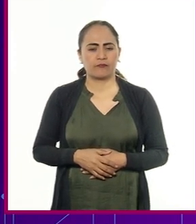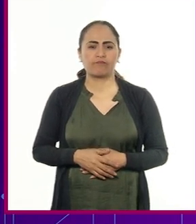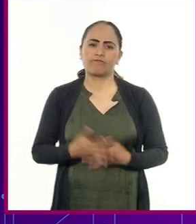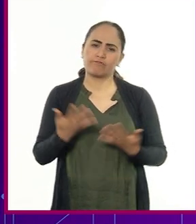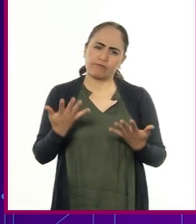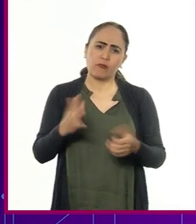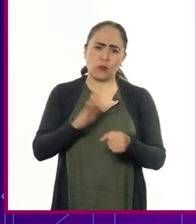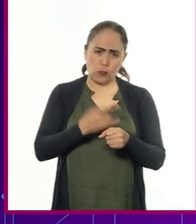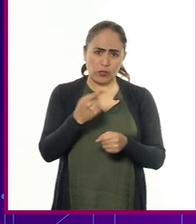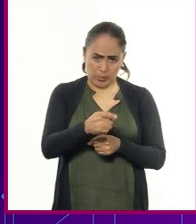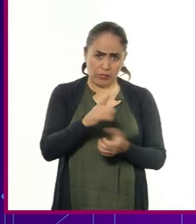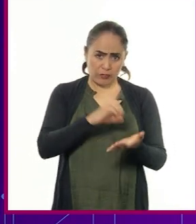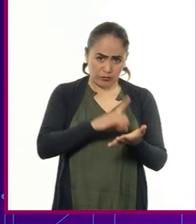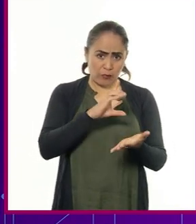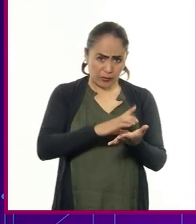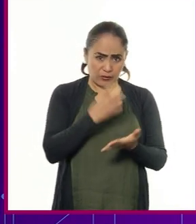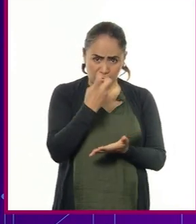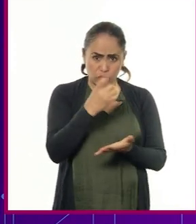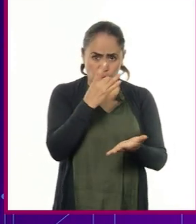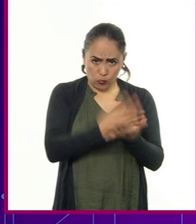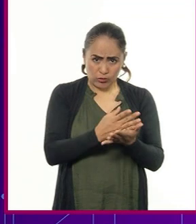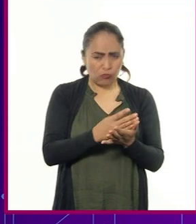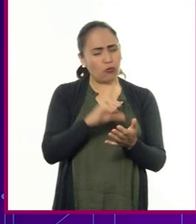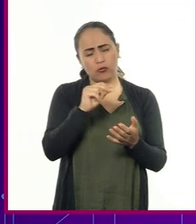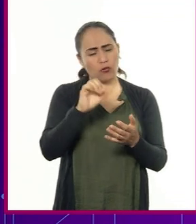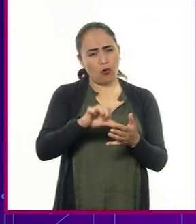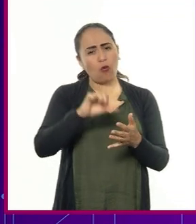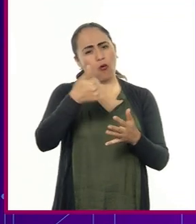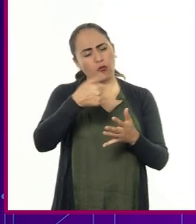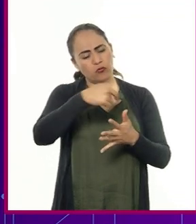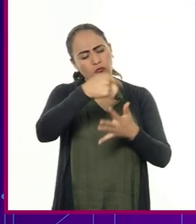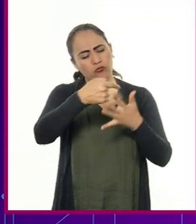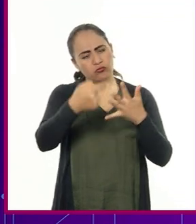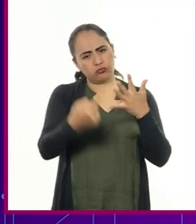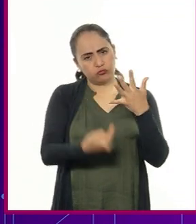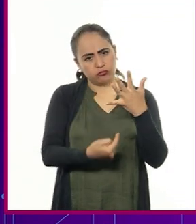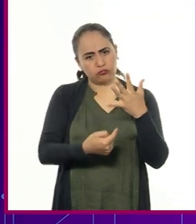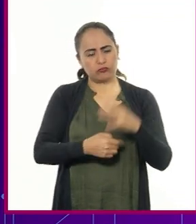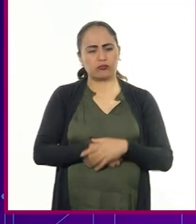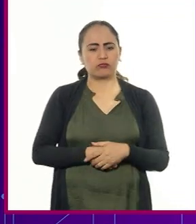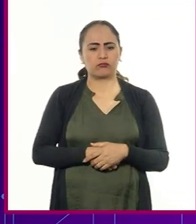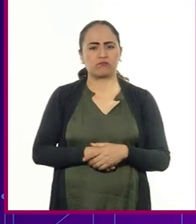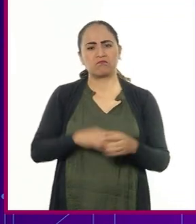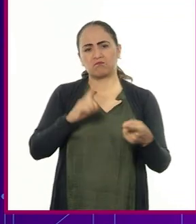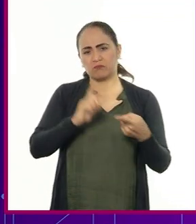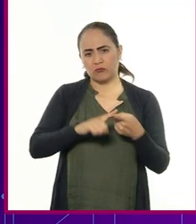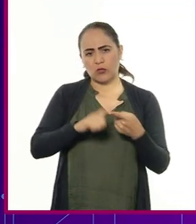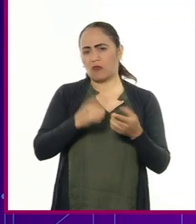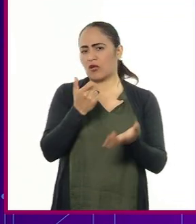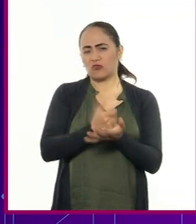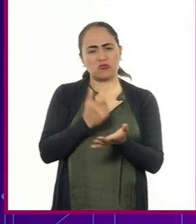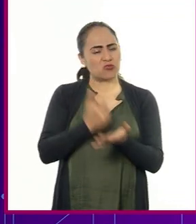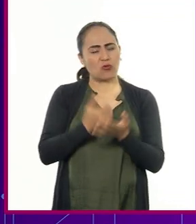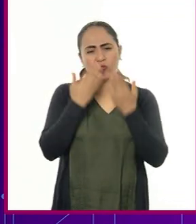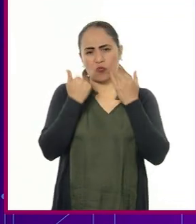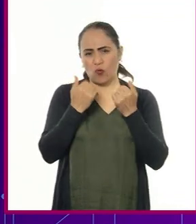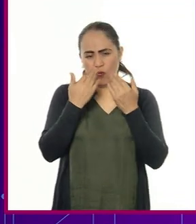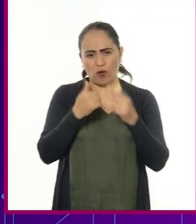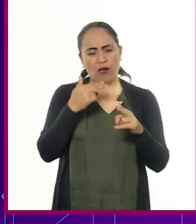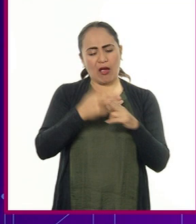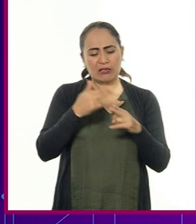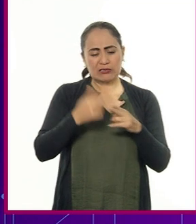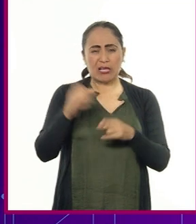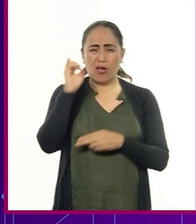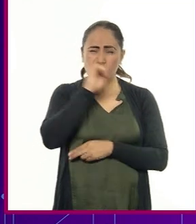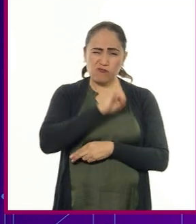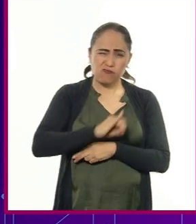su condición, sino a diversos factores de índole social, que van desde lo económico hasta lo